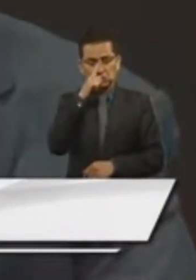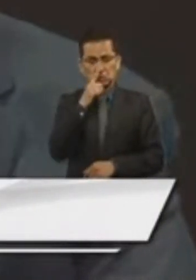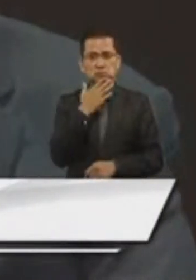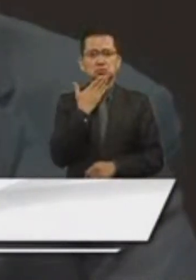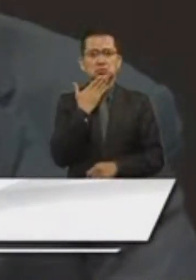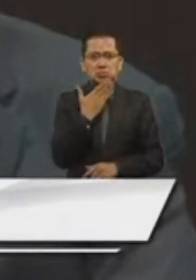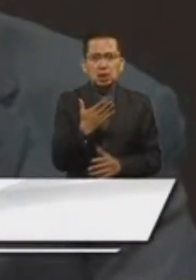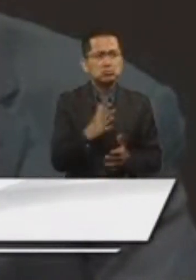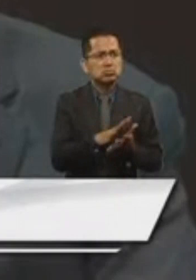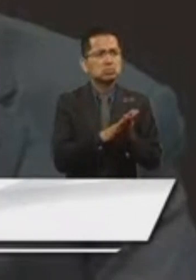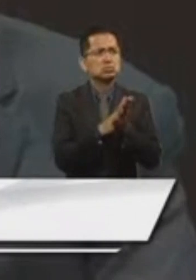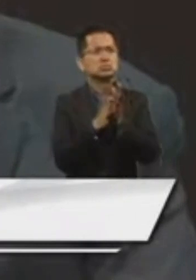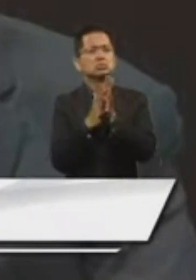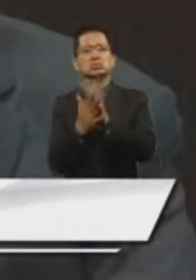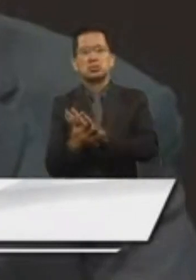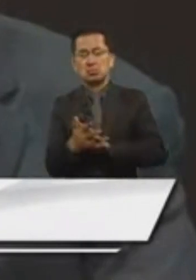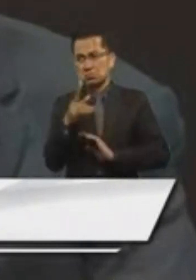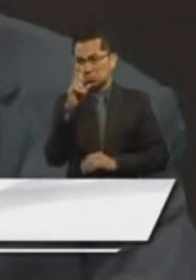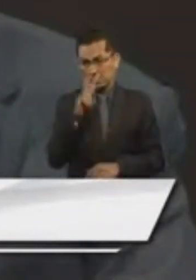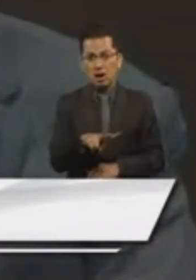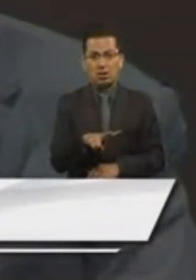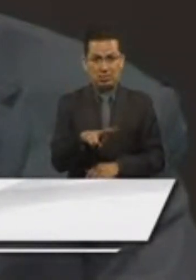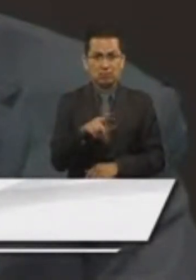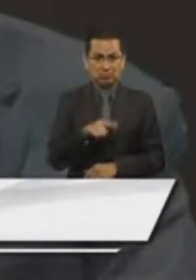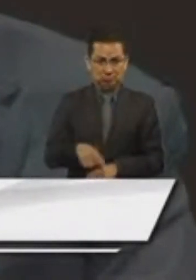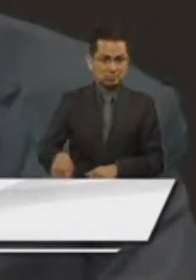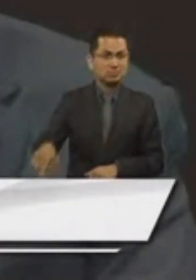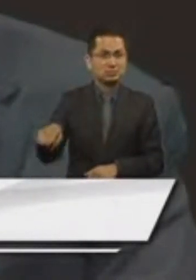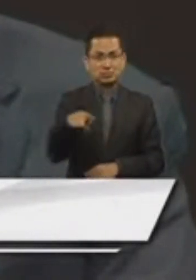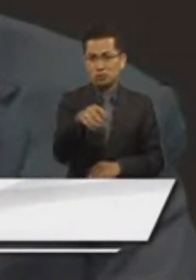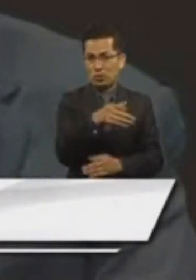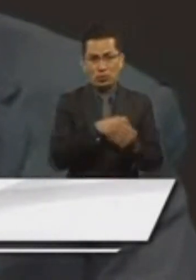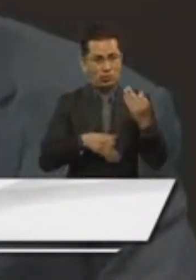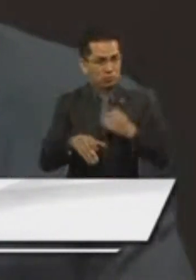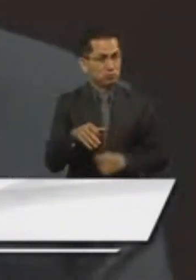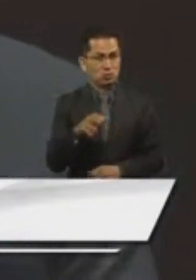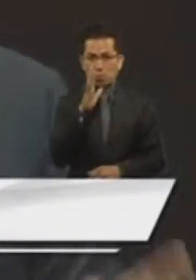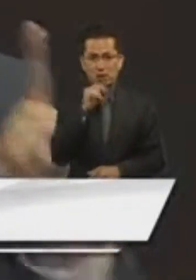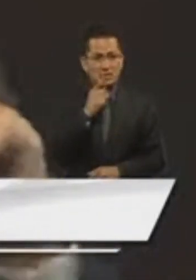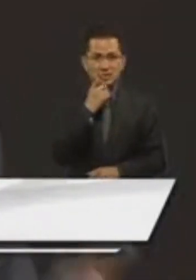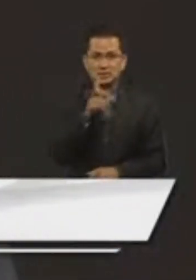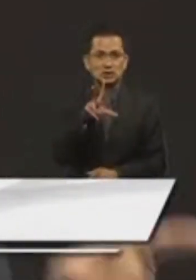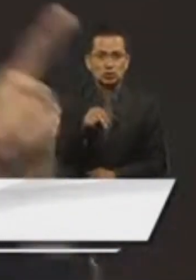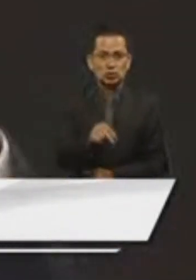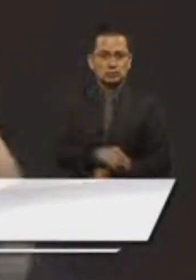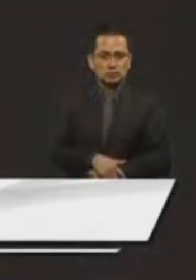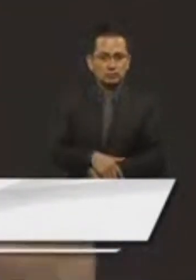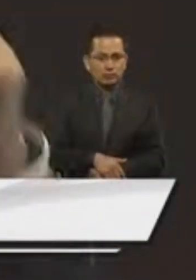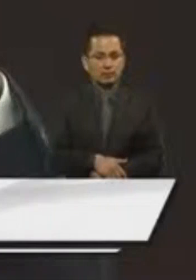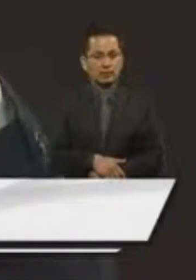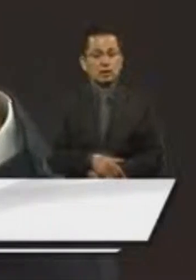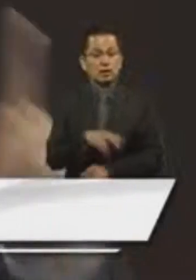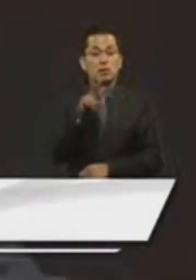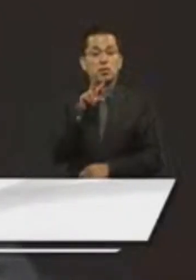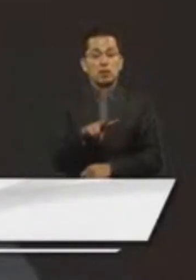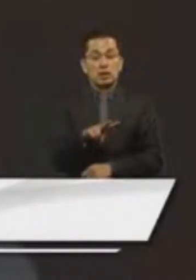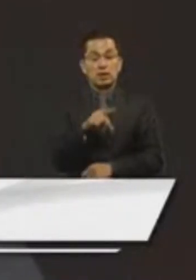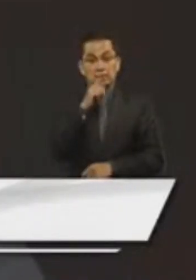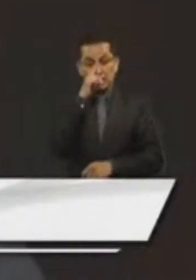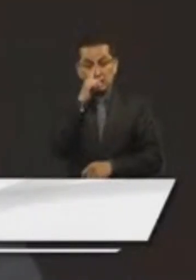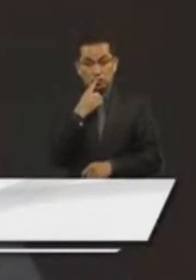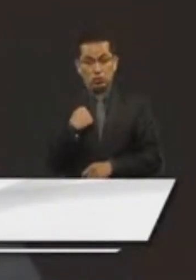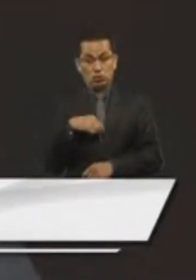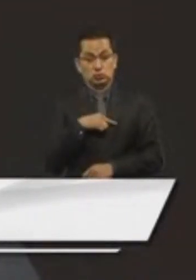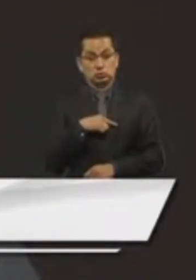parte de este Congreso. Nadie puede negar que provenimos del movimiento más